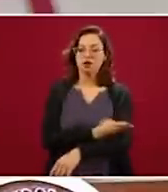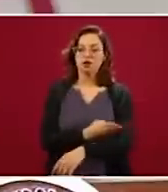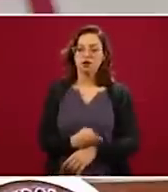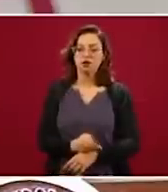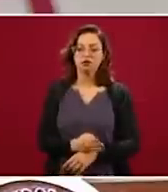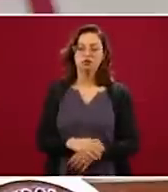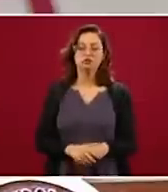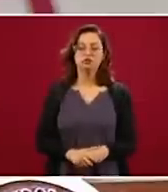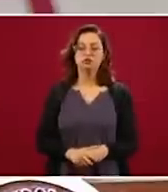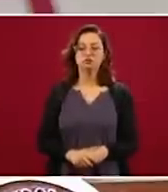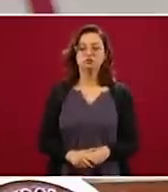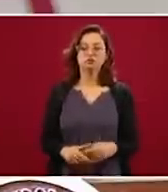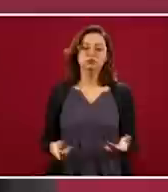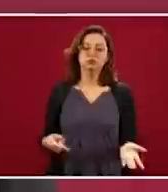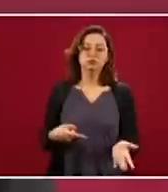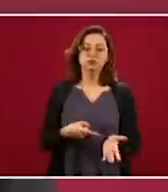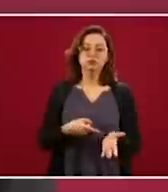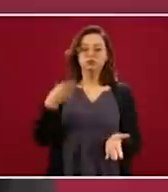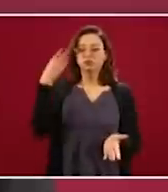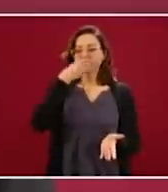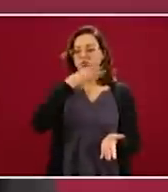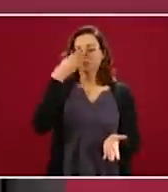retomando una frase bíblica,